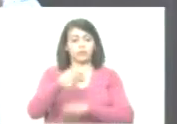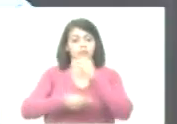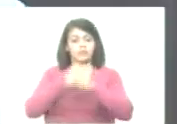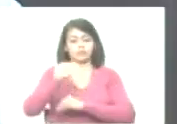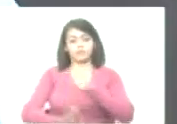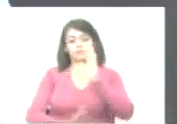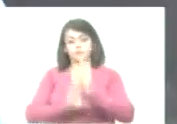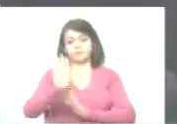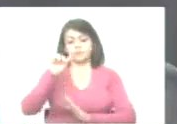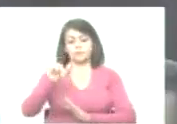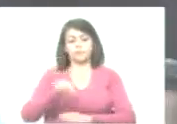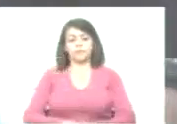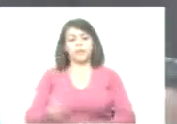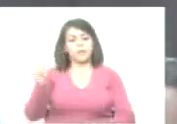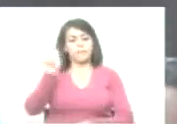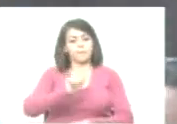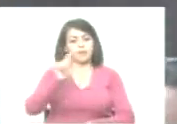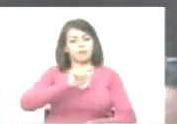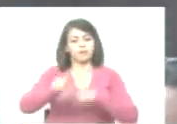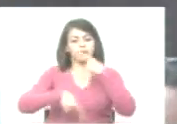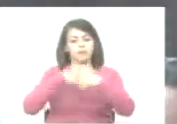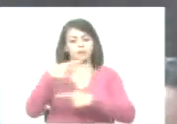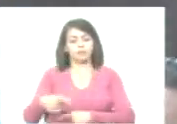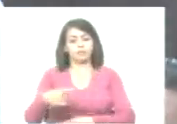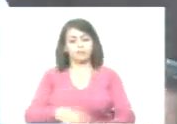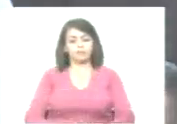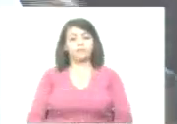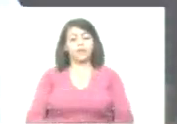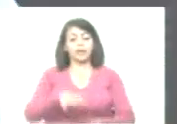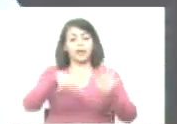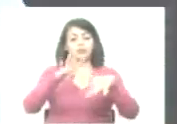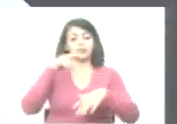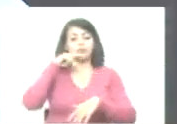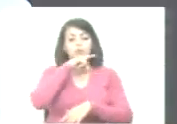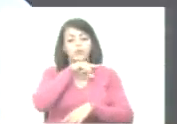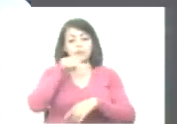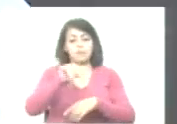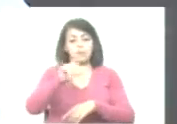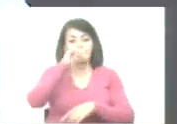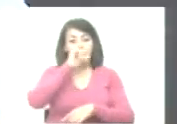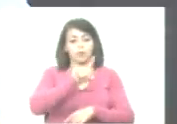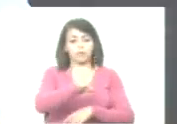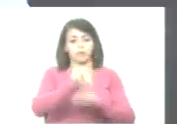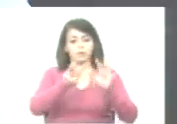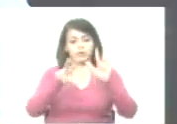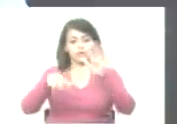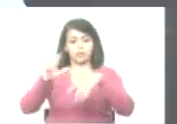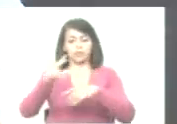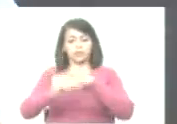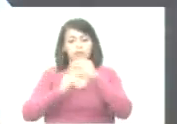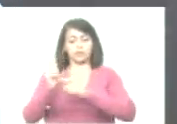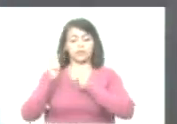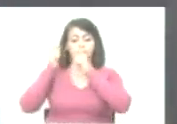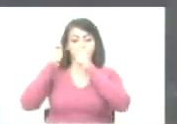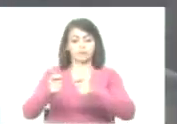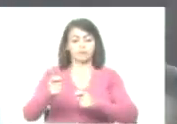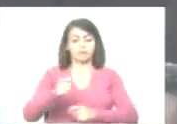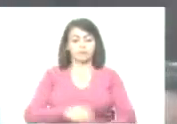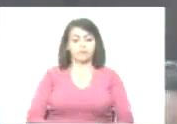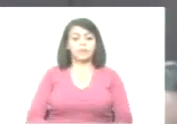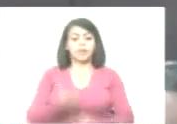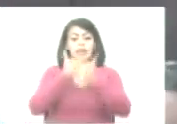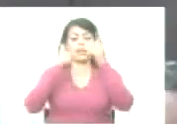desarrolló unos meses después, que fue el 14 de octubre de ese mismo año, 1813, cuando se le otorgó el título